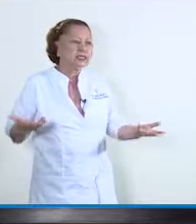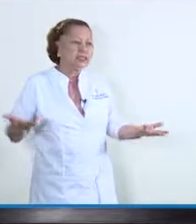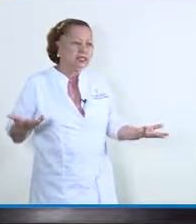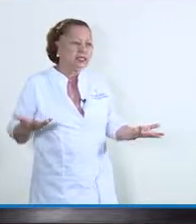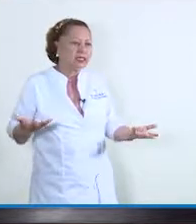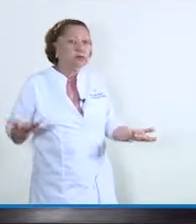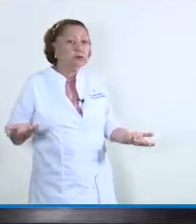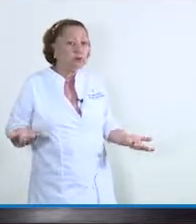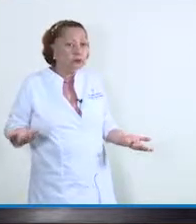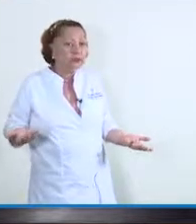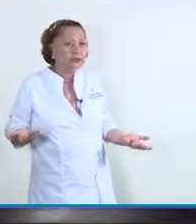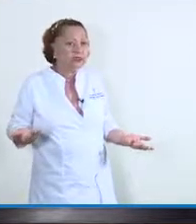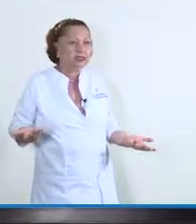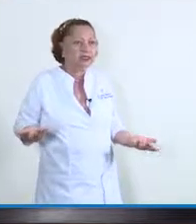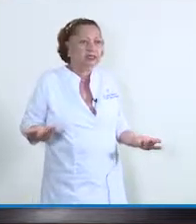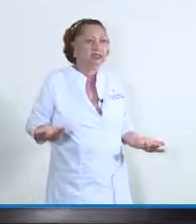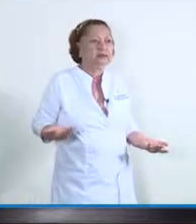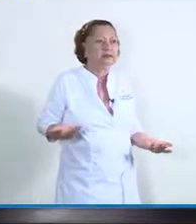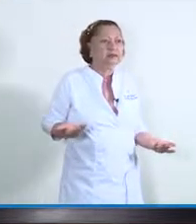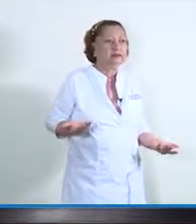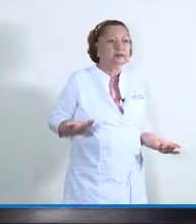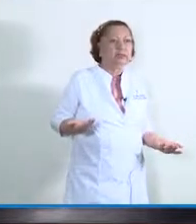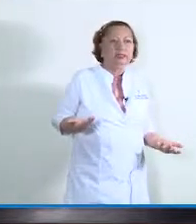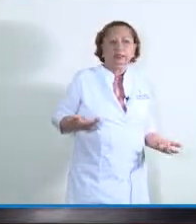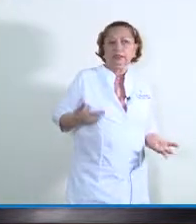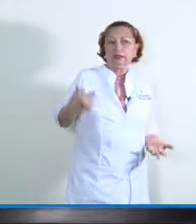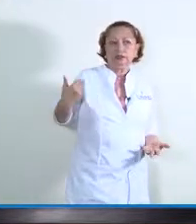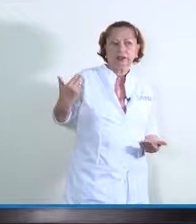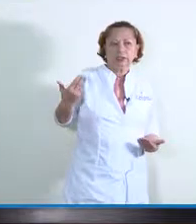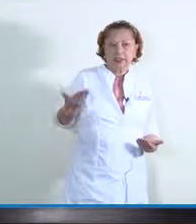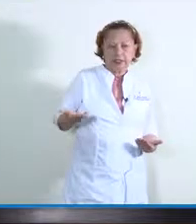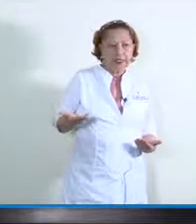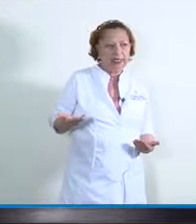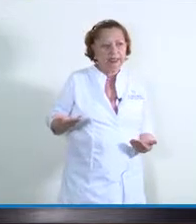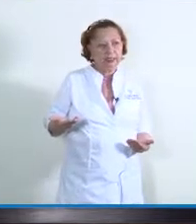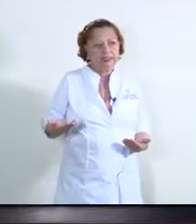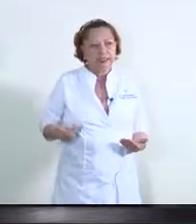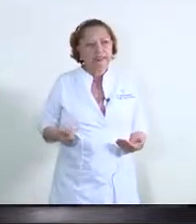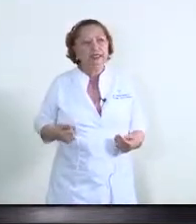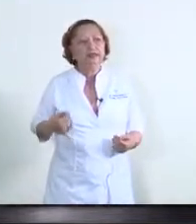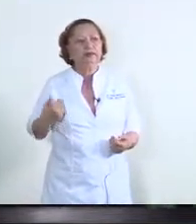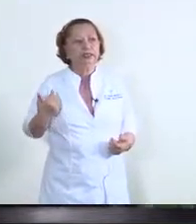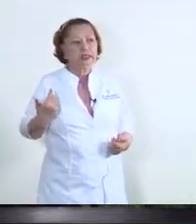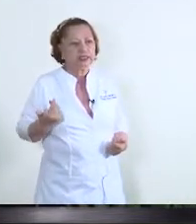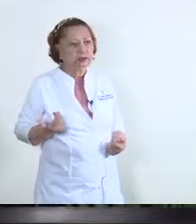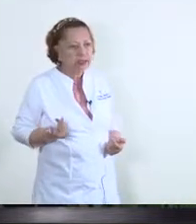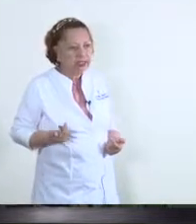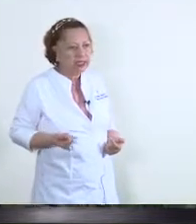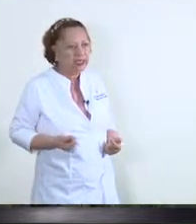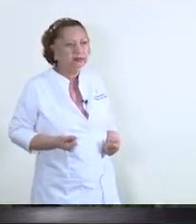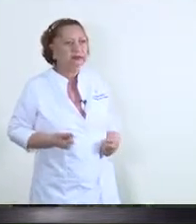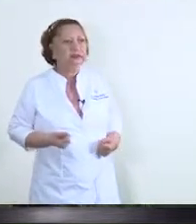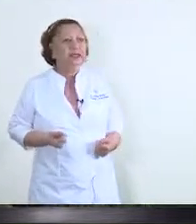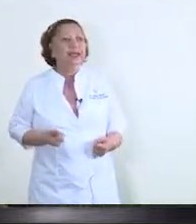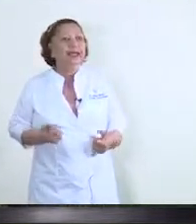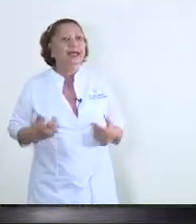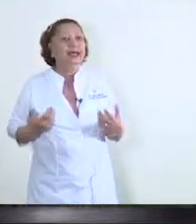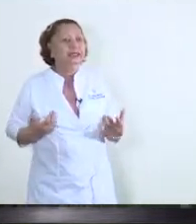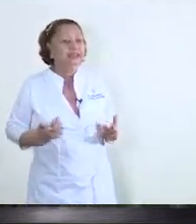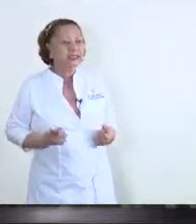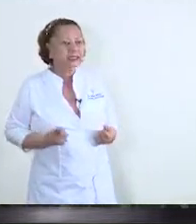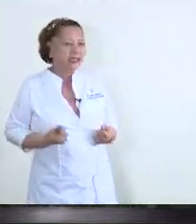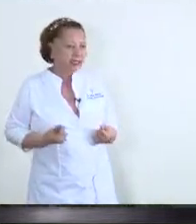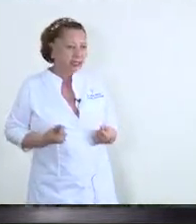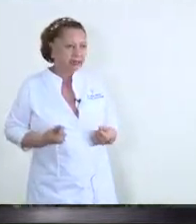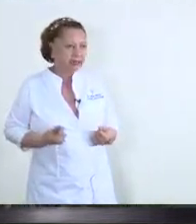se sienta que no pudo hacer nada. Entonces viene la tristeza, viene la soledad,